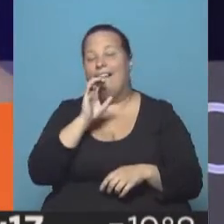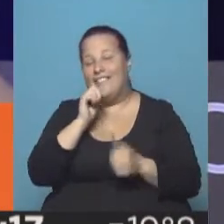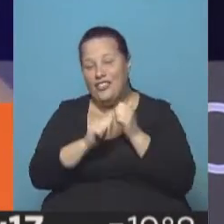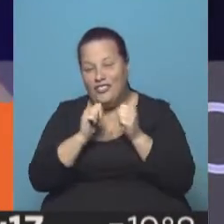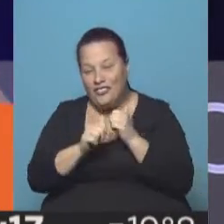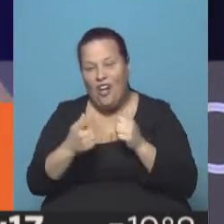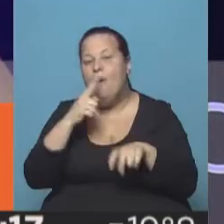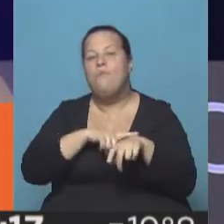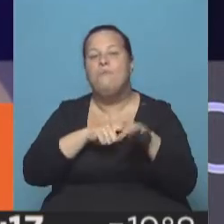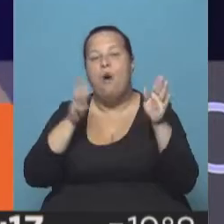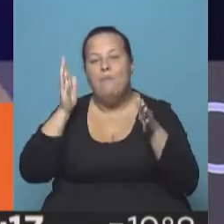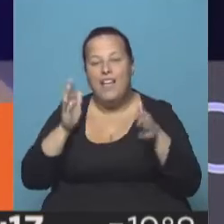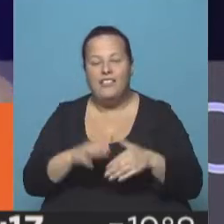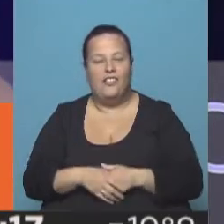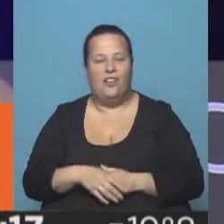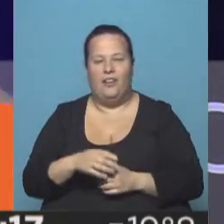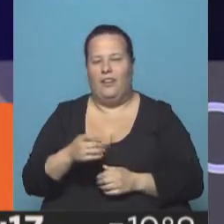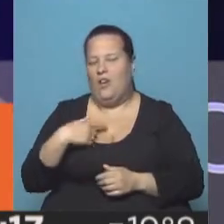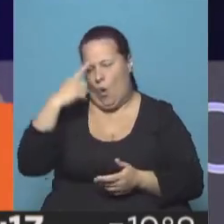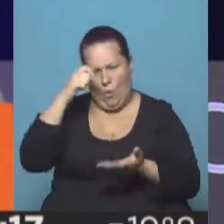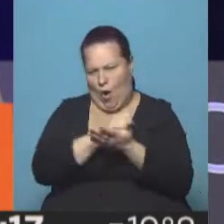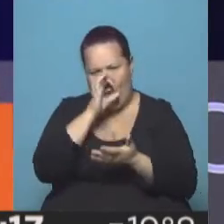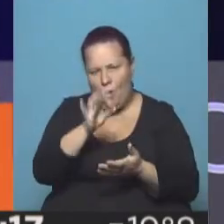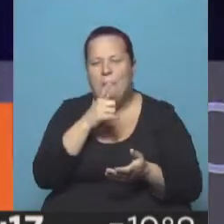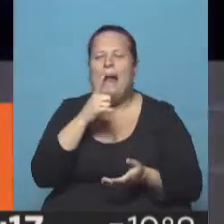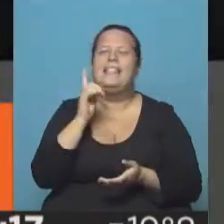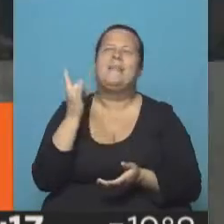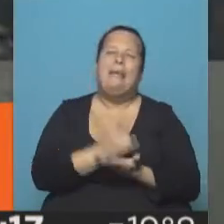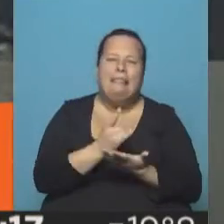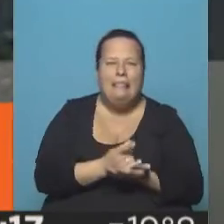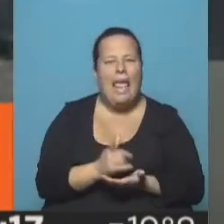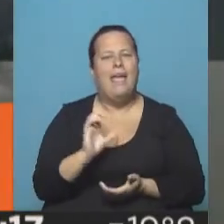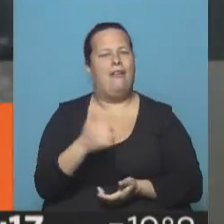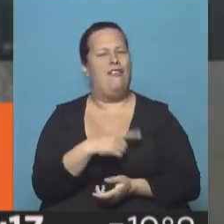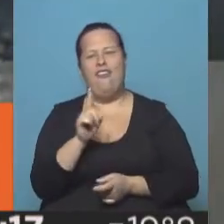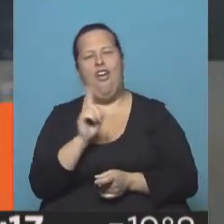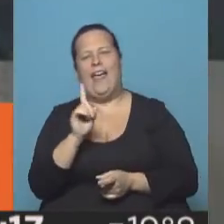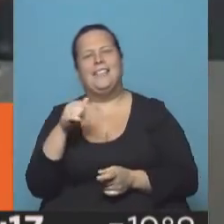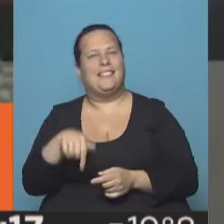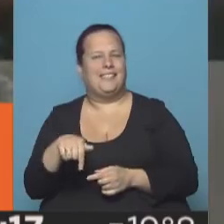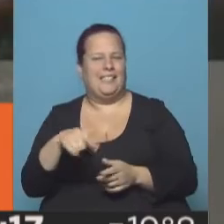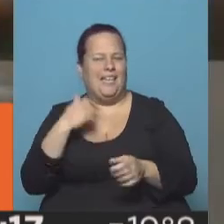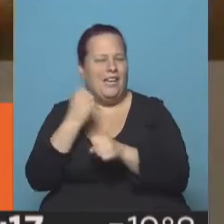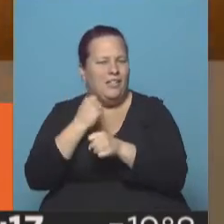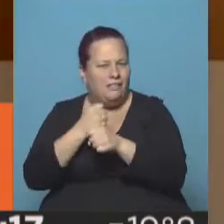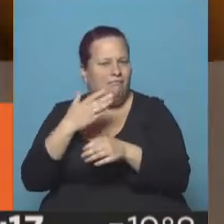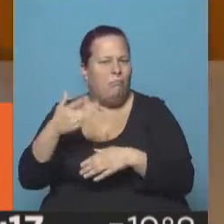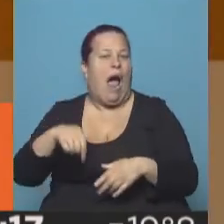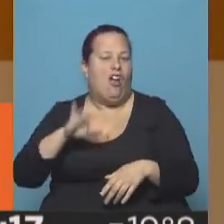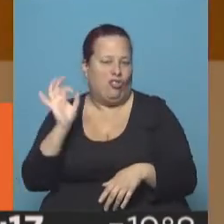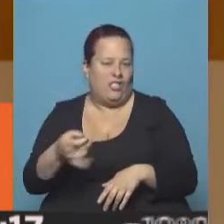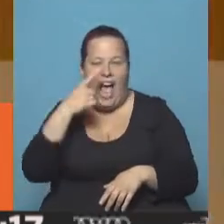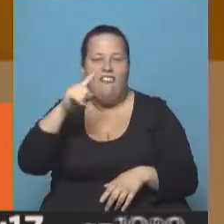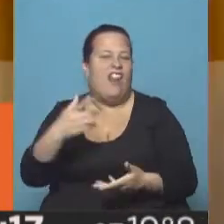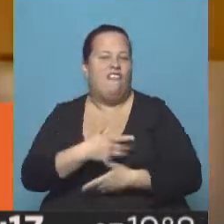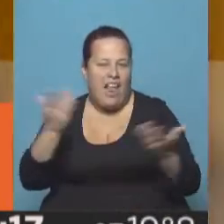una época que jamás se nos va a borrar a pesar de que parezca mentira que parezca que no forma parte de esta trayectoria porque ahora sabemos que el